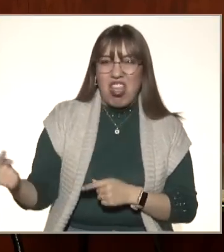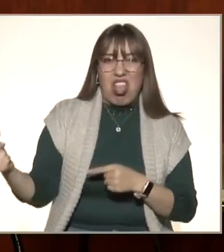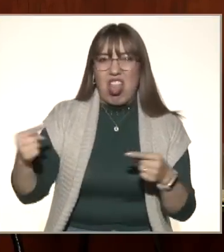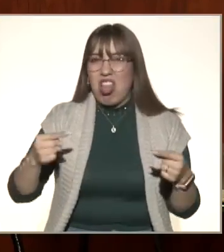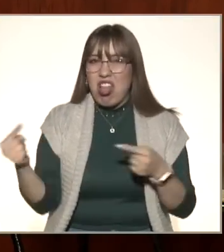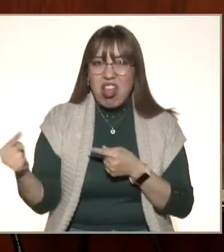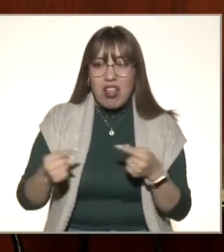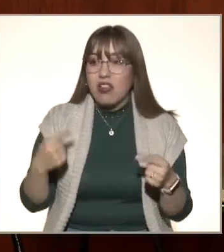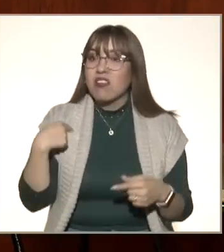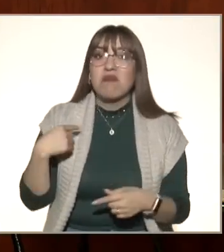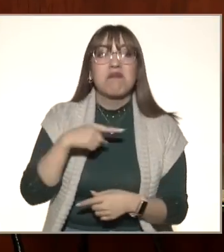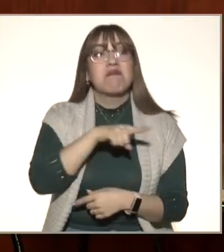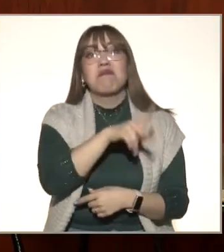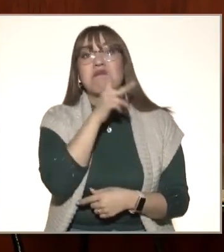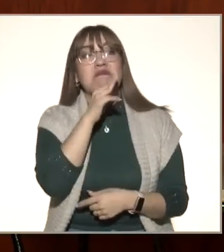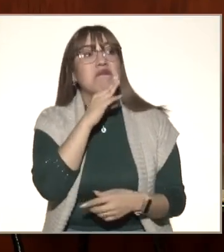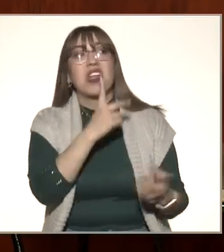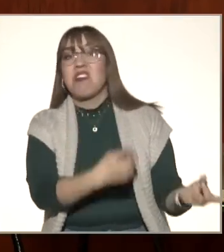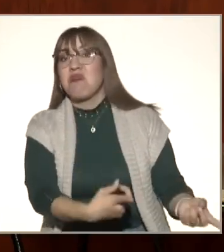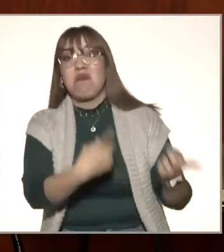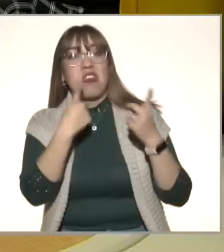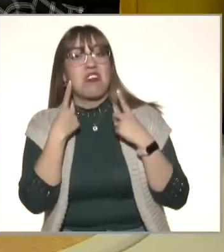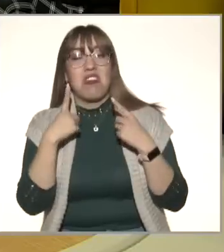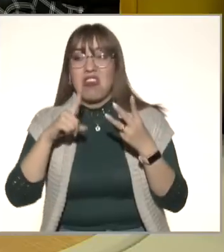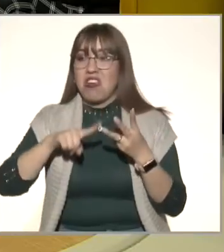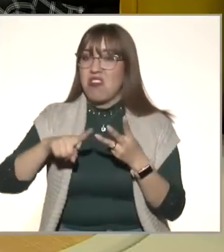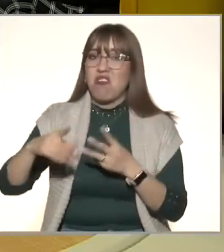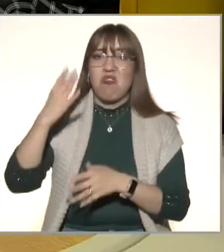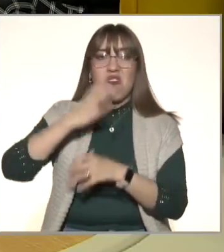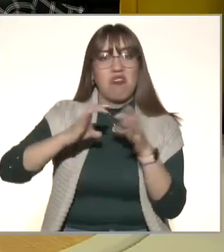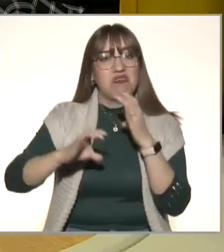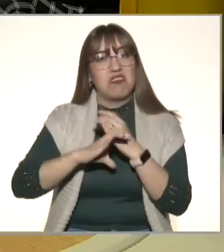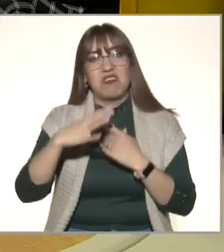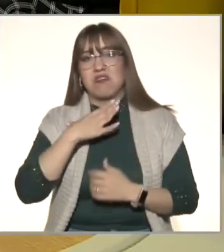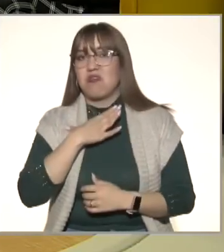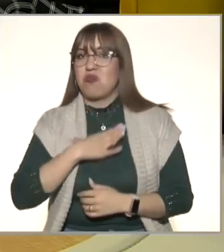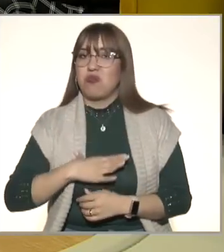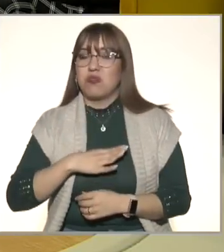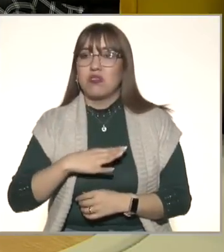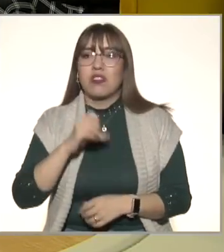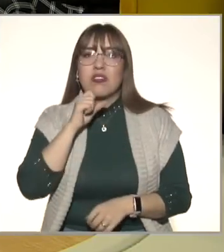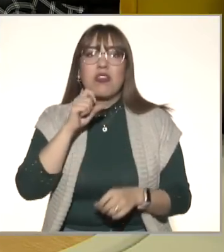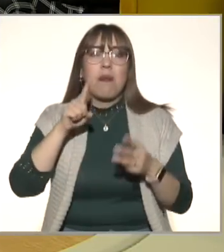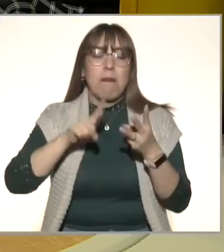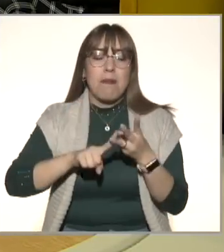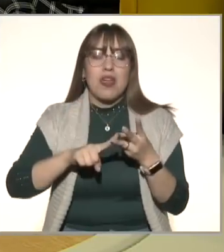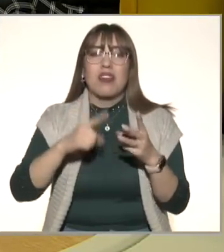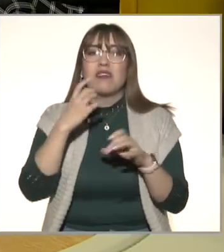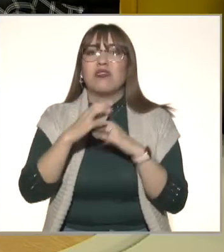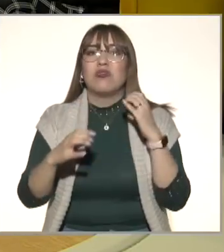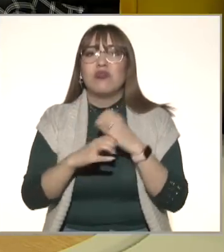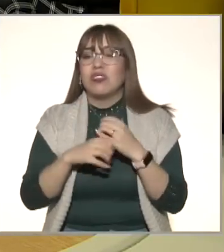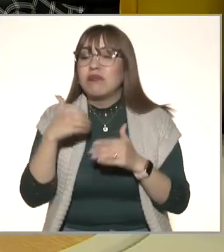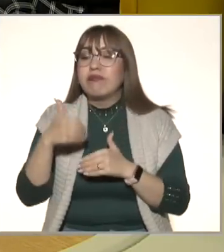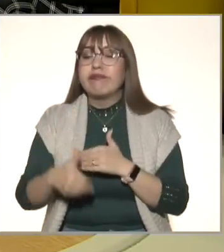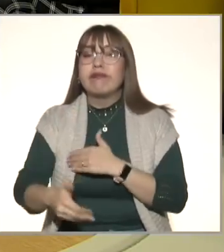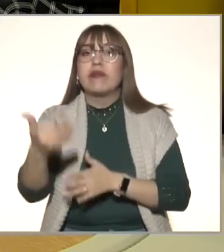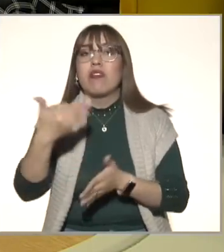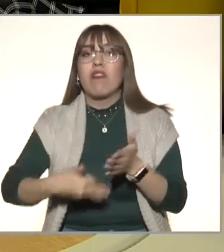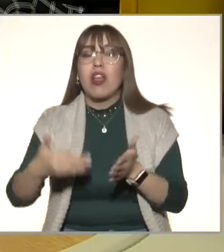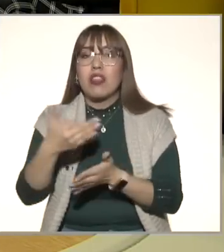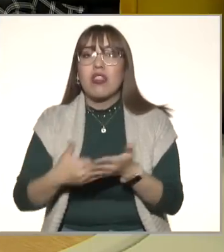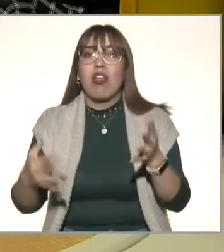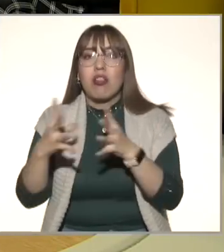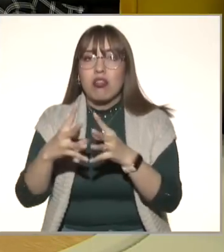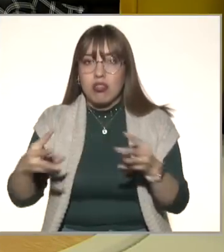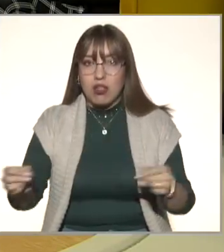las comparaciones que se hicieron, de las injusticias y los saldos todavía insolutos. Así es.